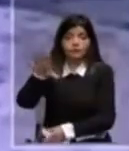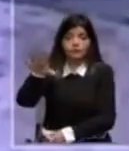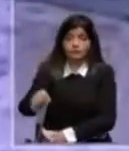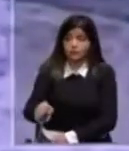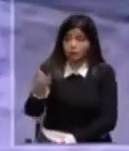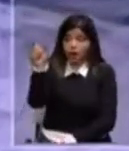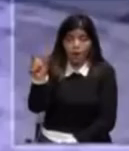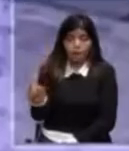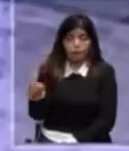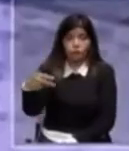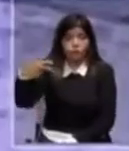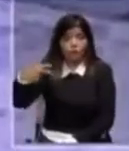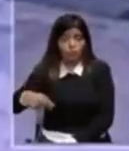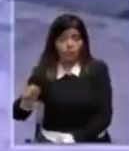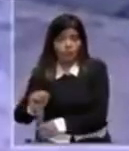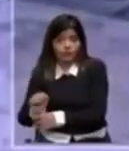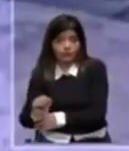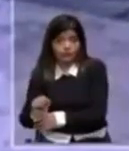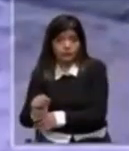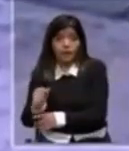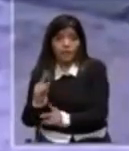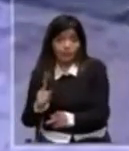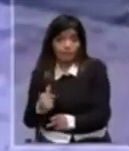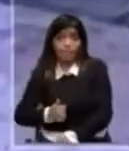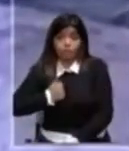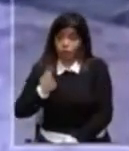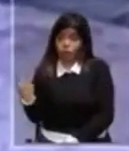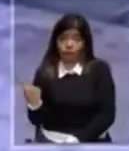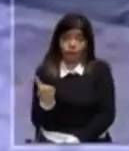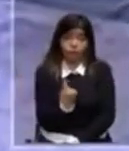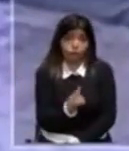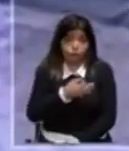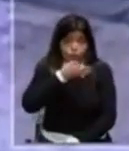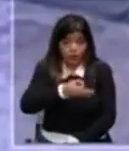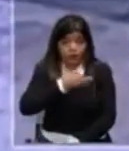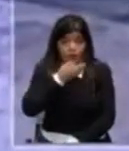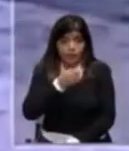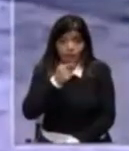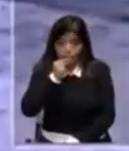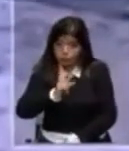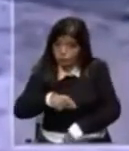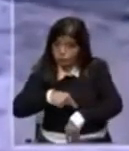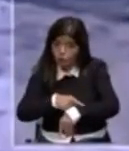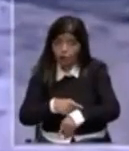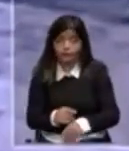del Jeep si no se presenta a declarar de manera voluntaria en las próximas horas.